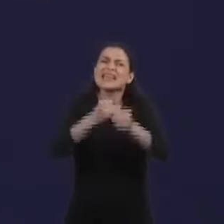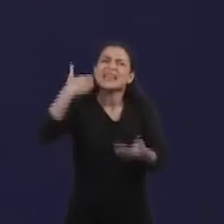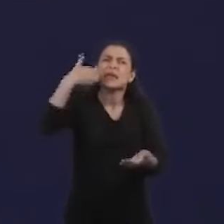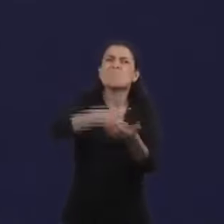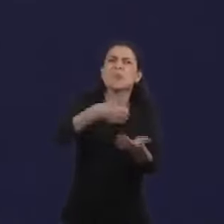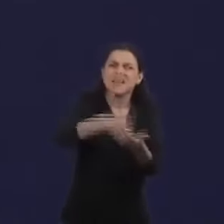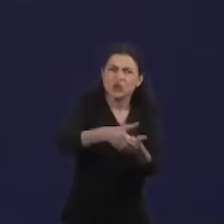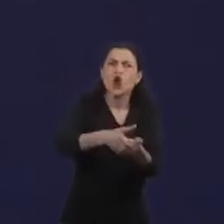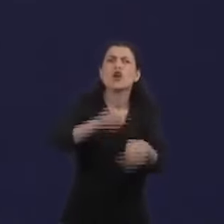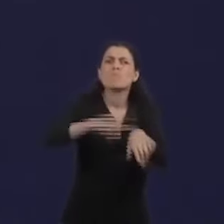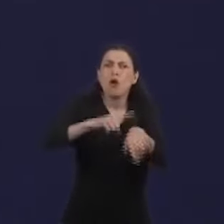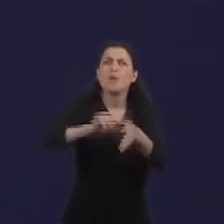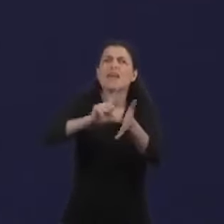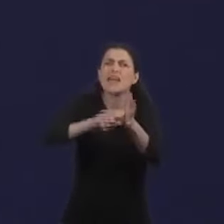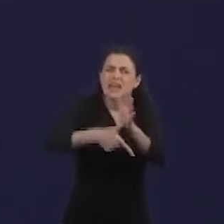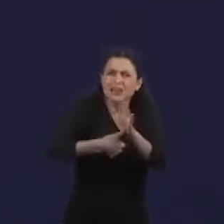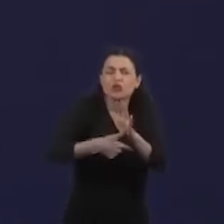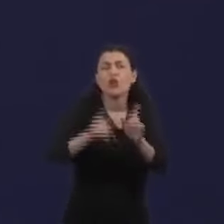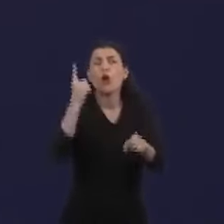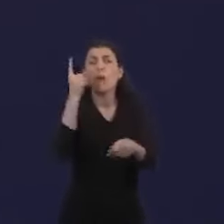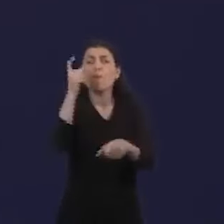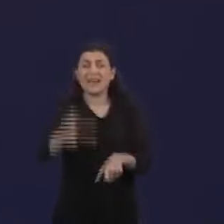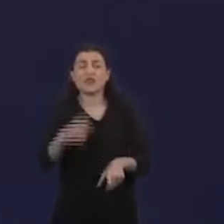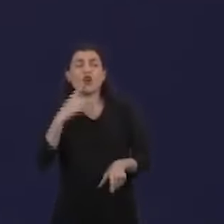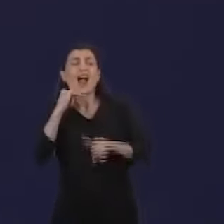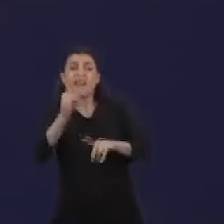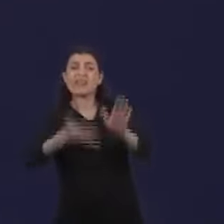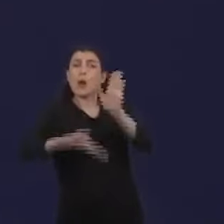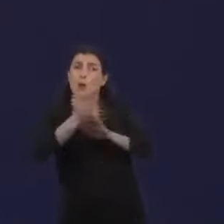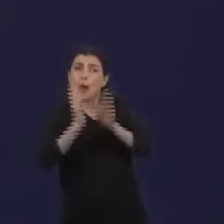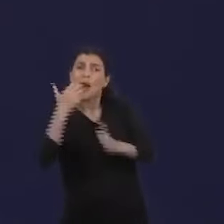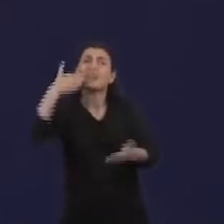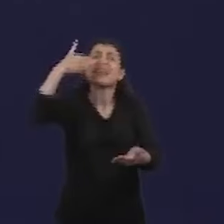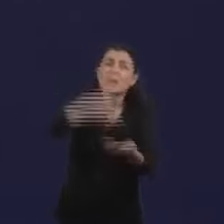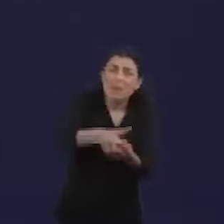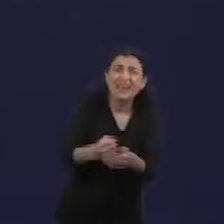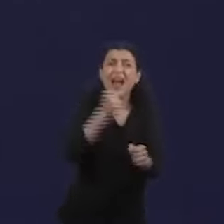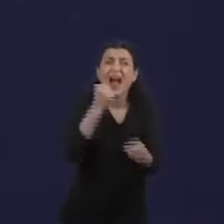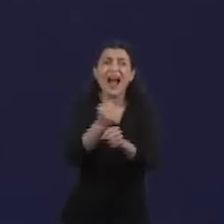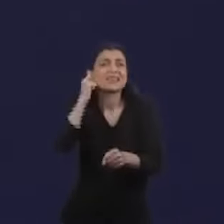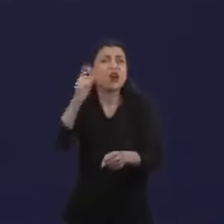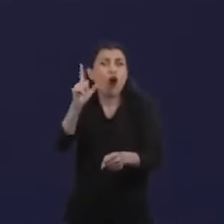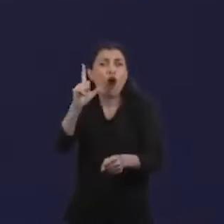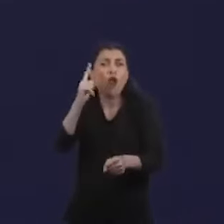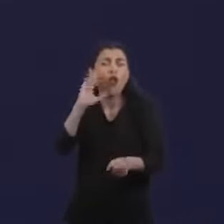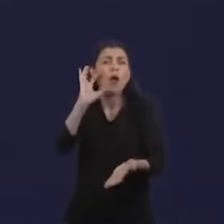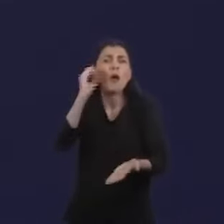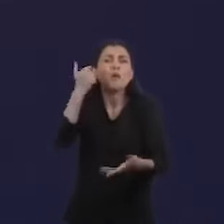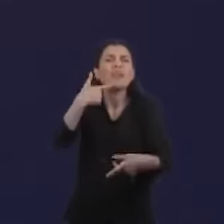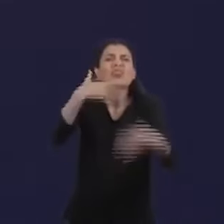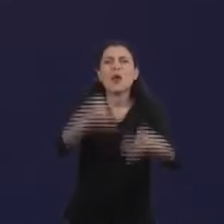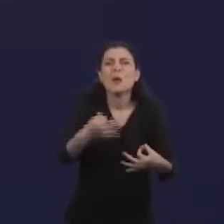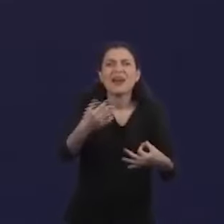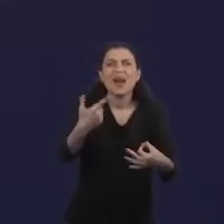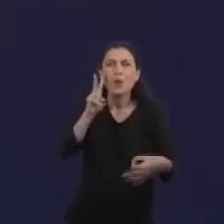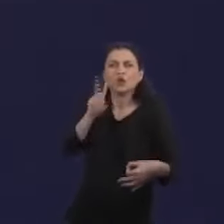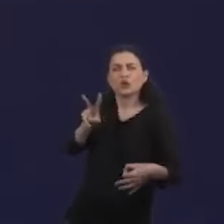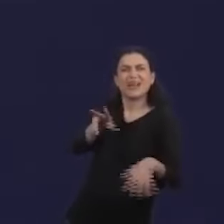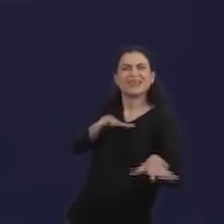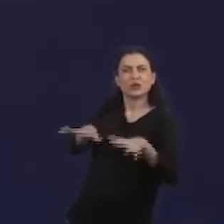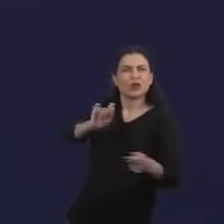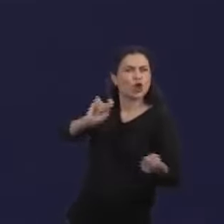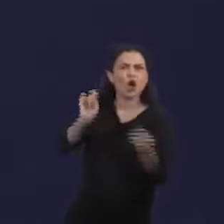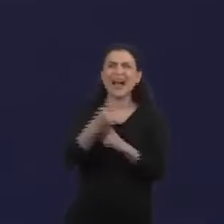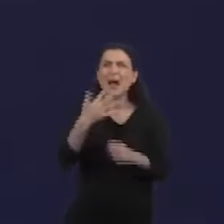hasta su concreción que es varía entre proyecto y proyecto y de todas maneras por supuesto que estamos en un